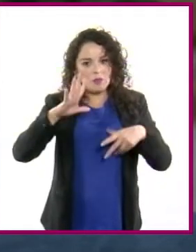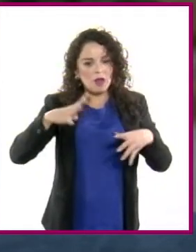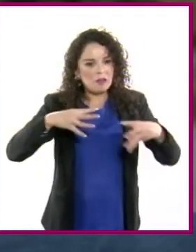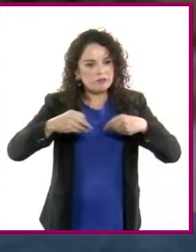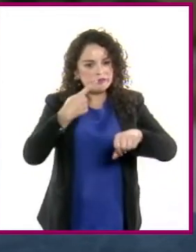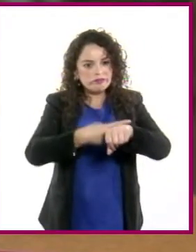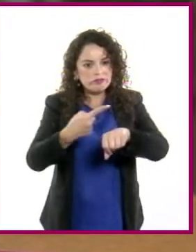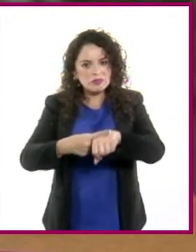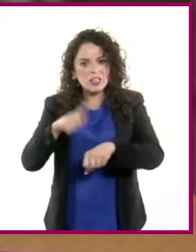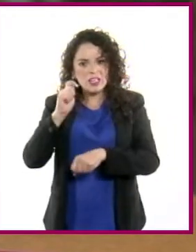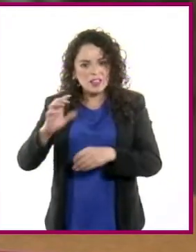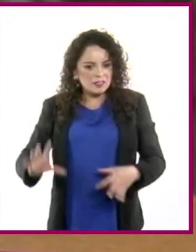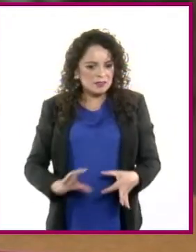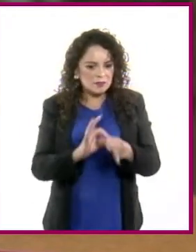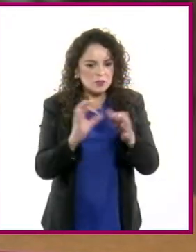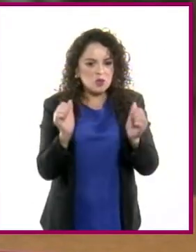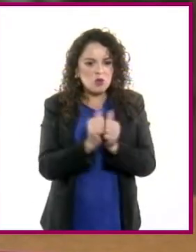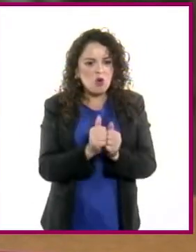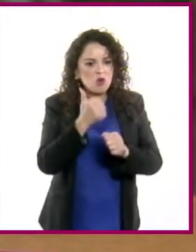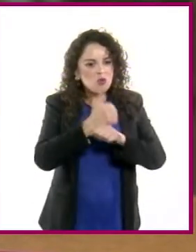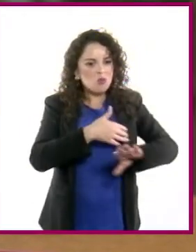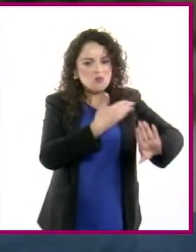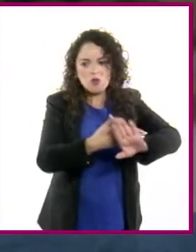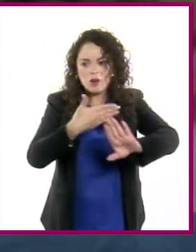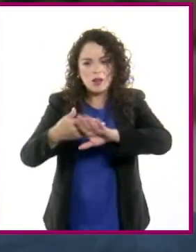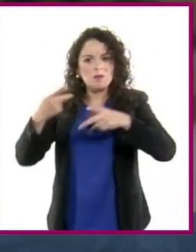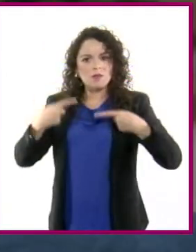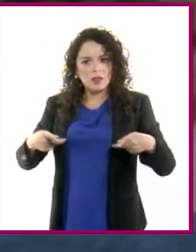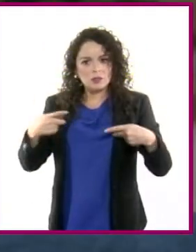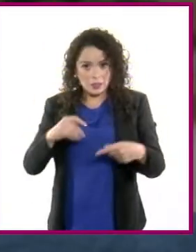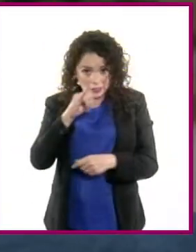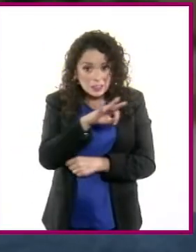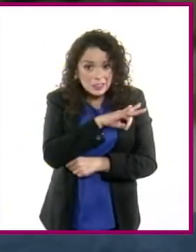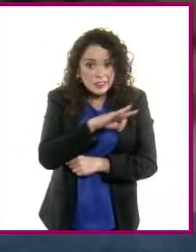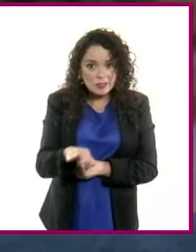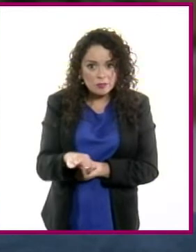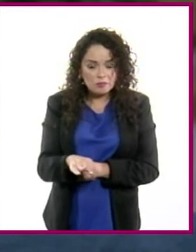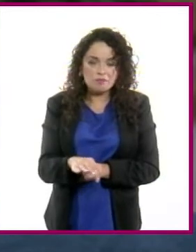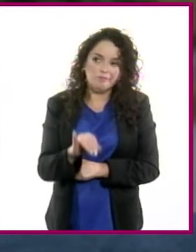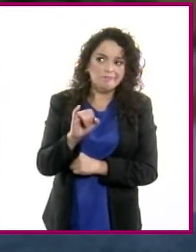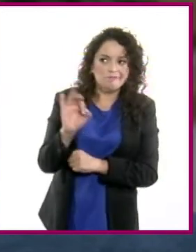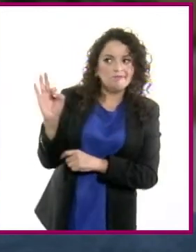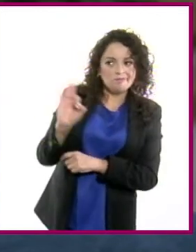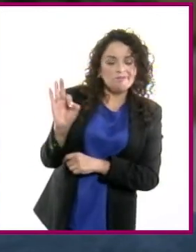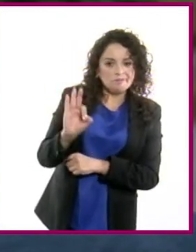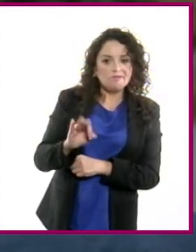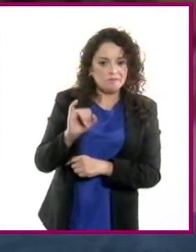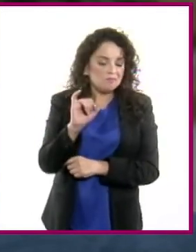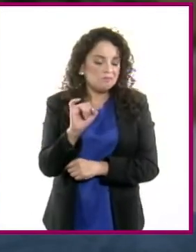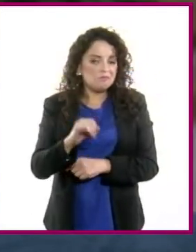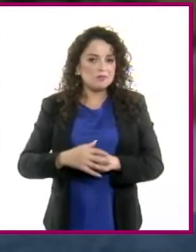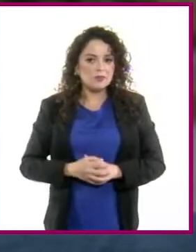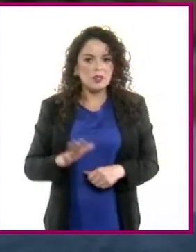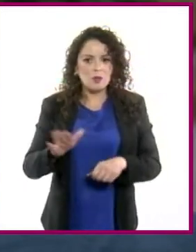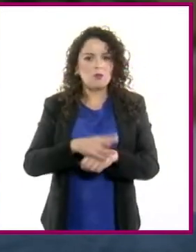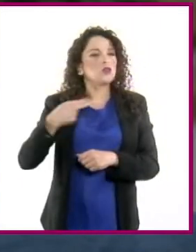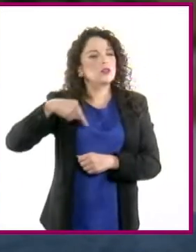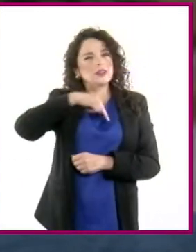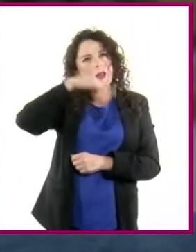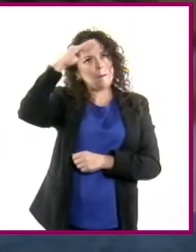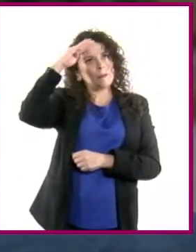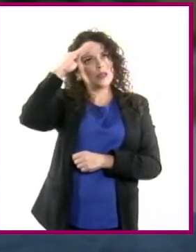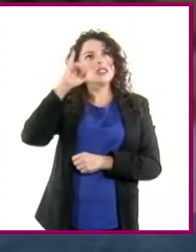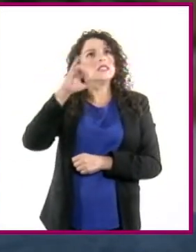relaciones violentas? Es posible, sí. Es que, mira, nos preguntábamos si hay violencia justificable,